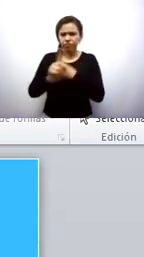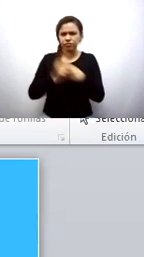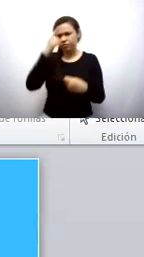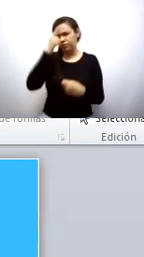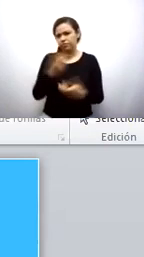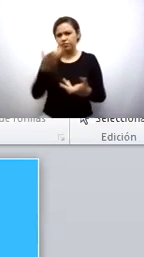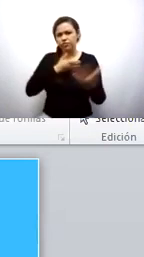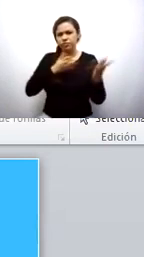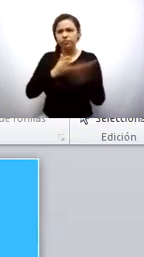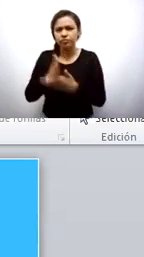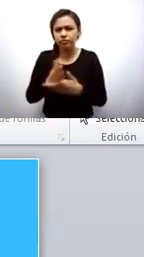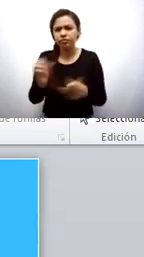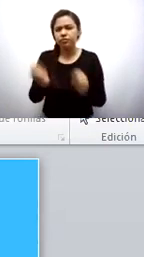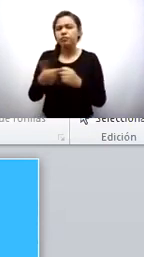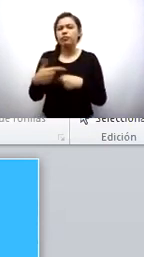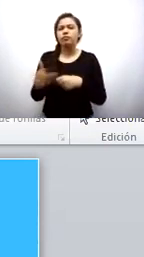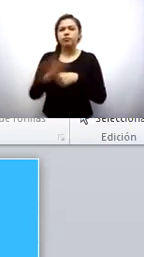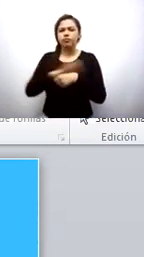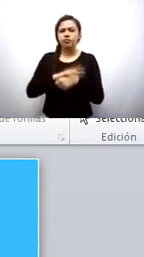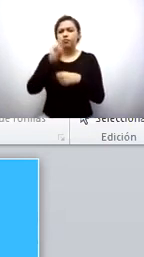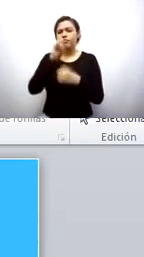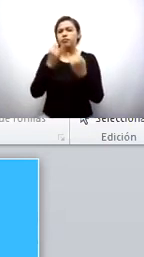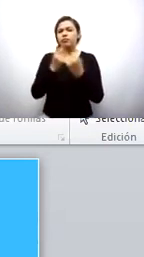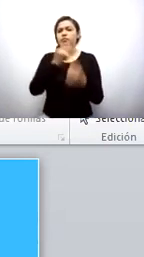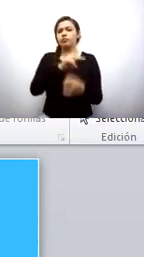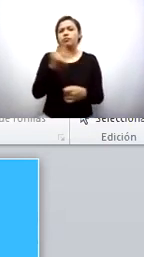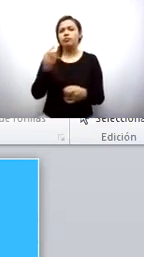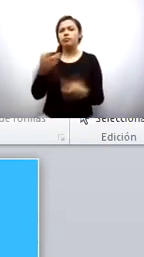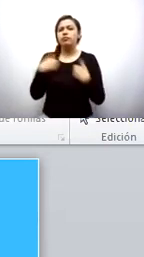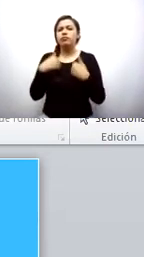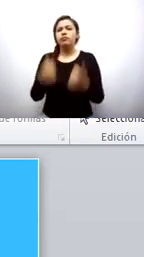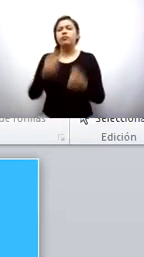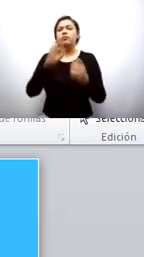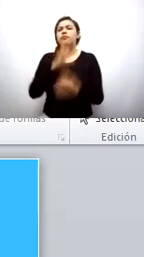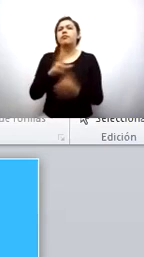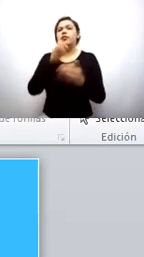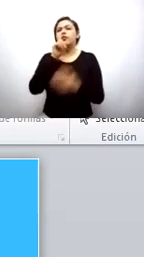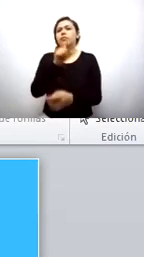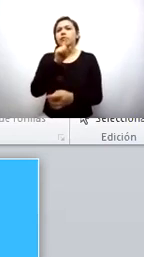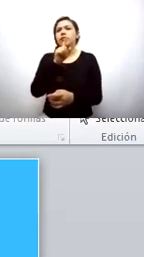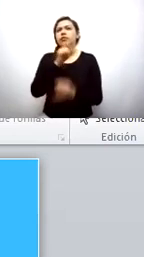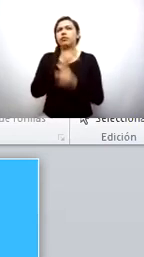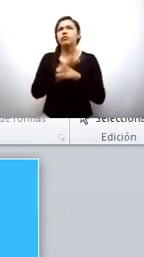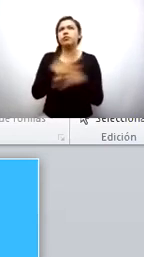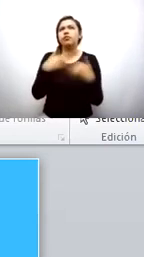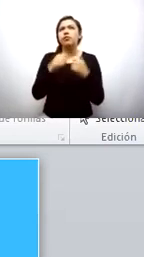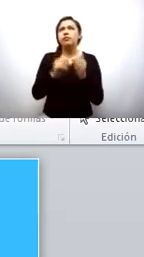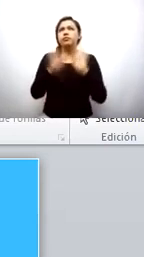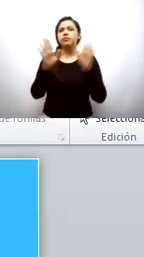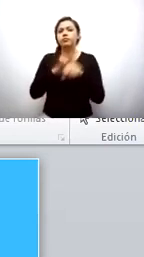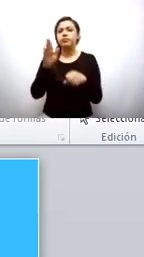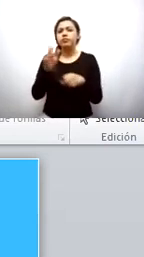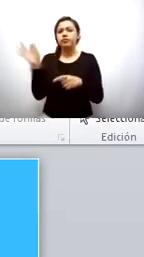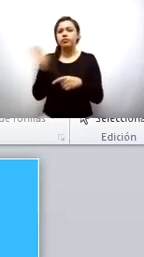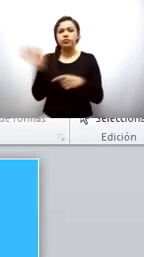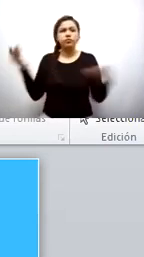situación y mejorar la presentación y la comprensión de ciertos tipos de información. A lo mejor en nuestras clases